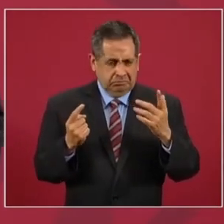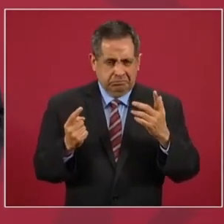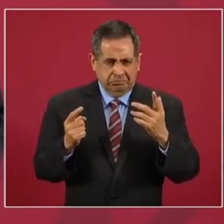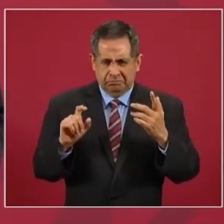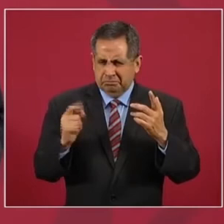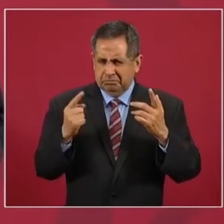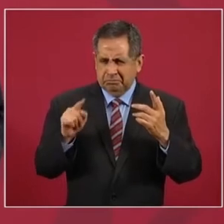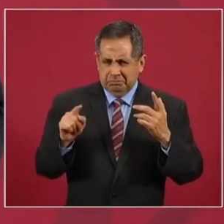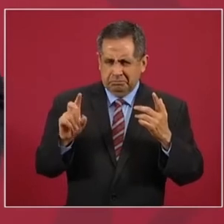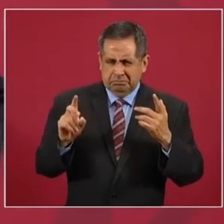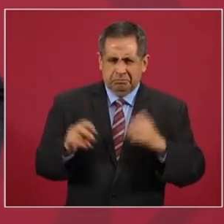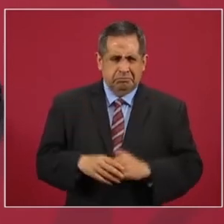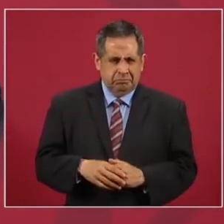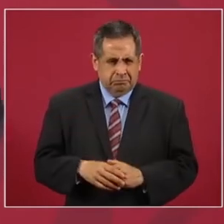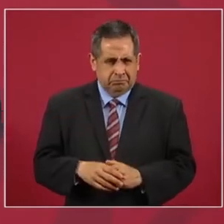21.30,